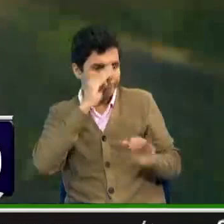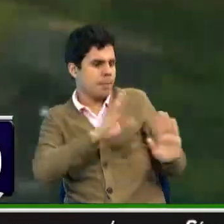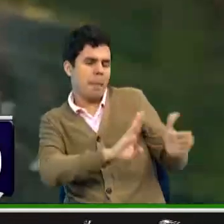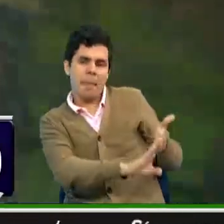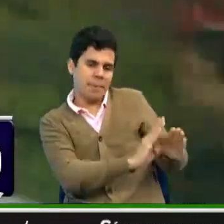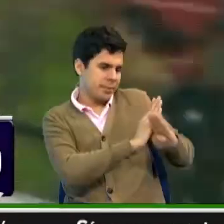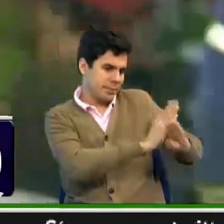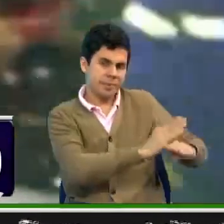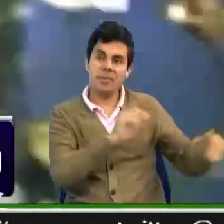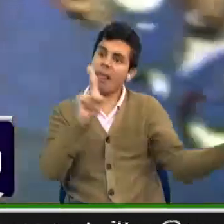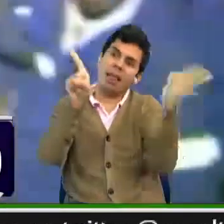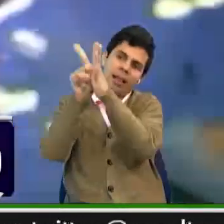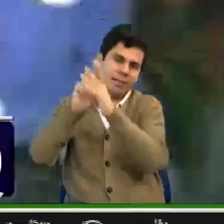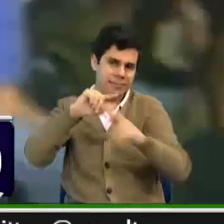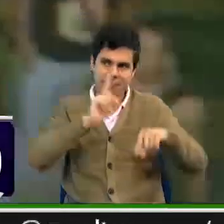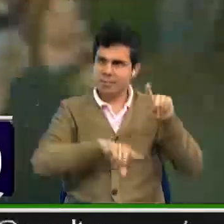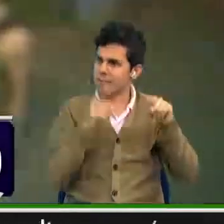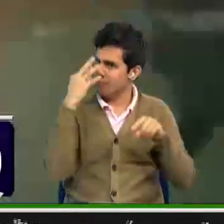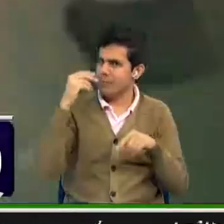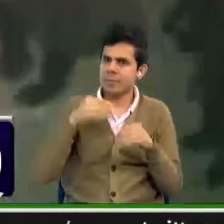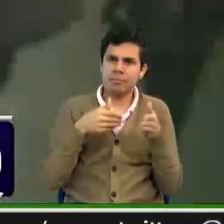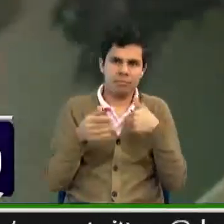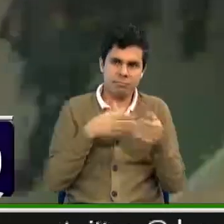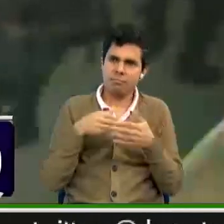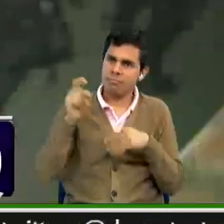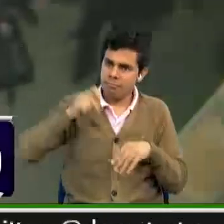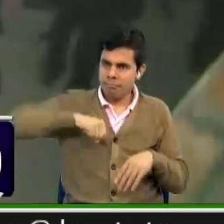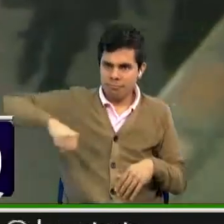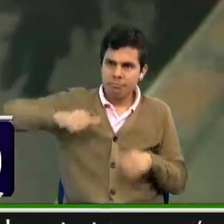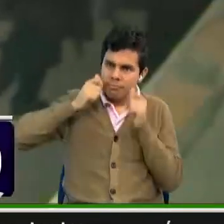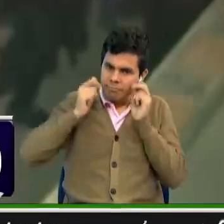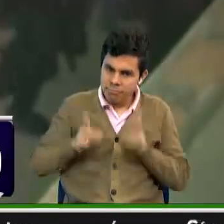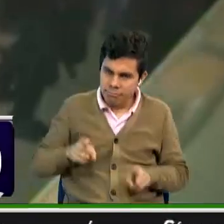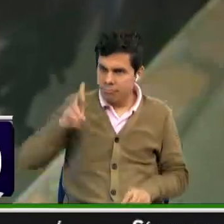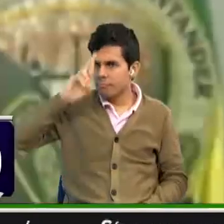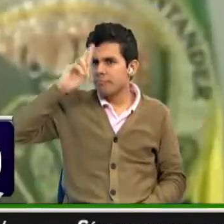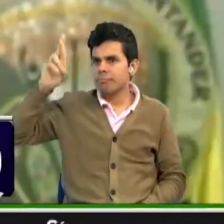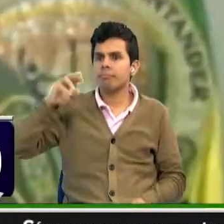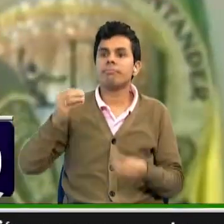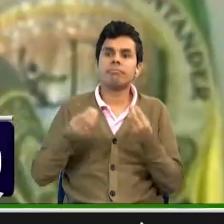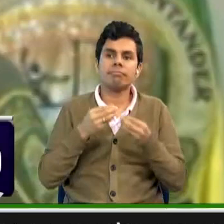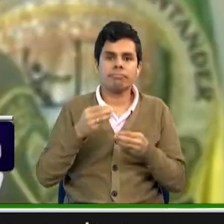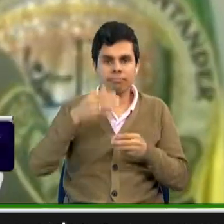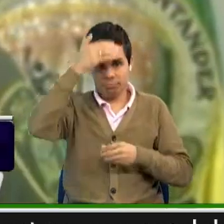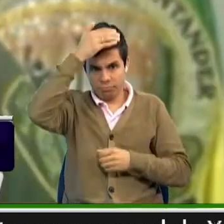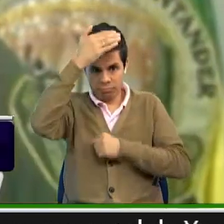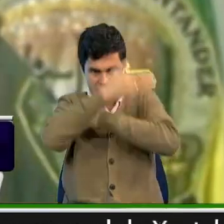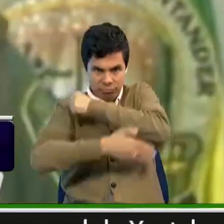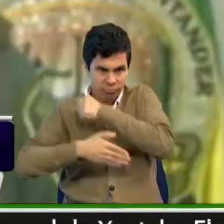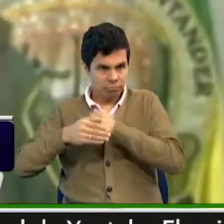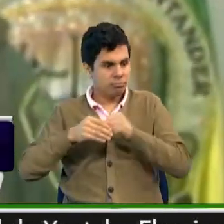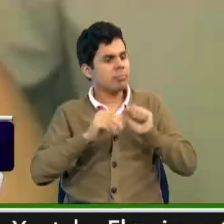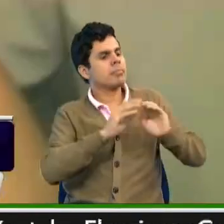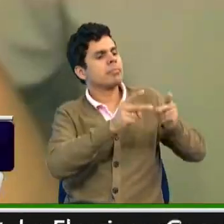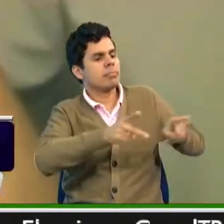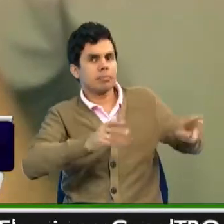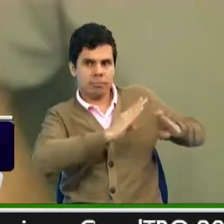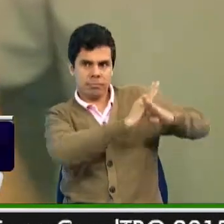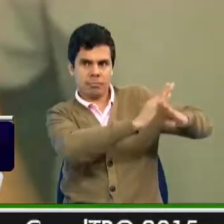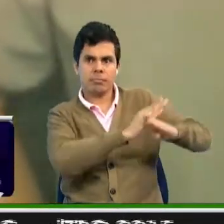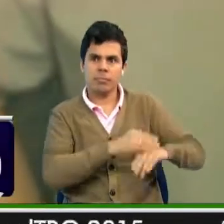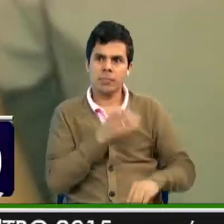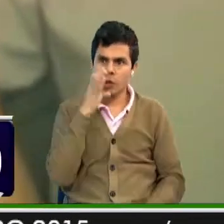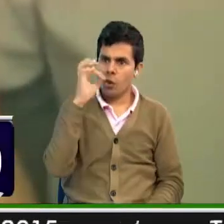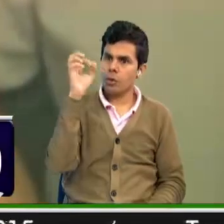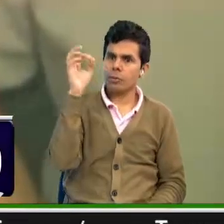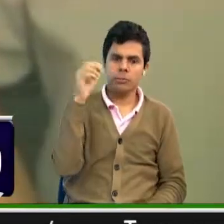intervenir. Así sea un delincuente, tenemos que velar por los derechos humanos. Hubo necesidad de intervenir con el escuadrón móvil de disturbios. Él se subió